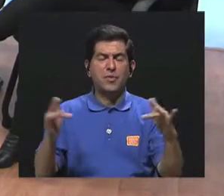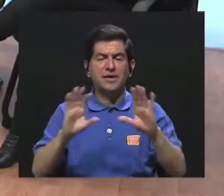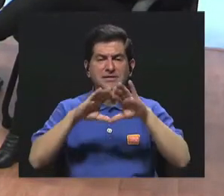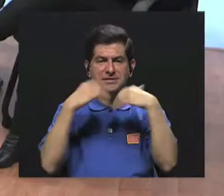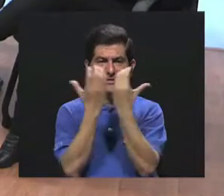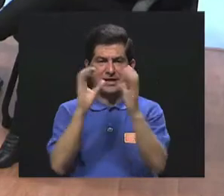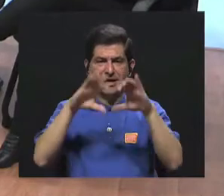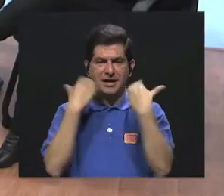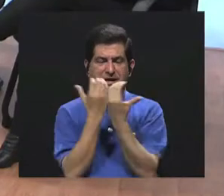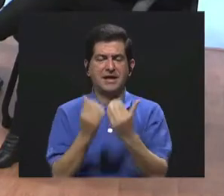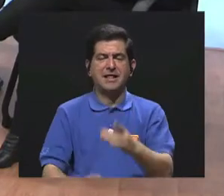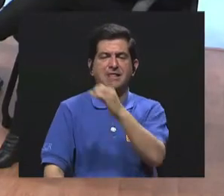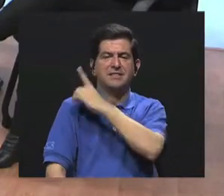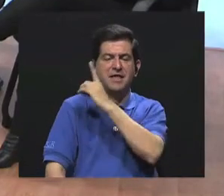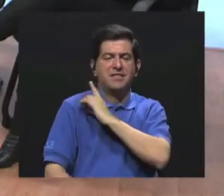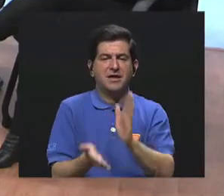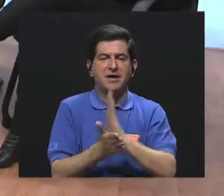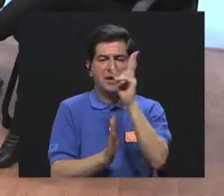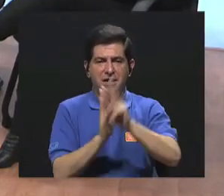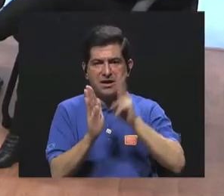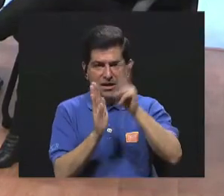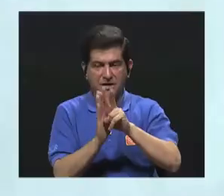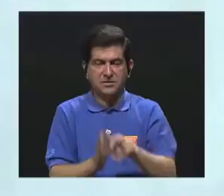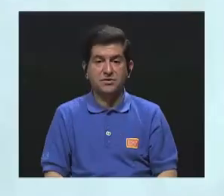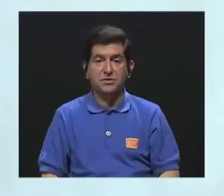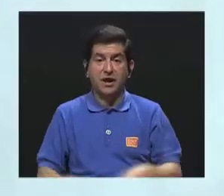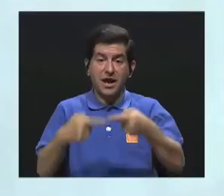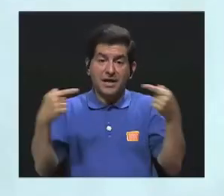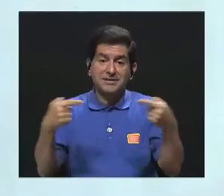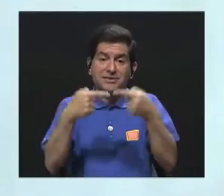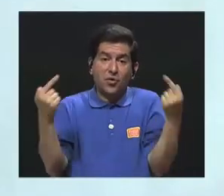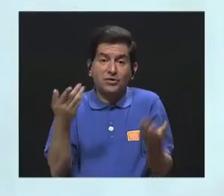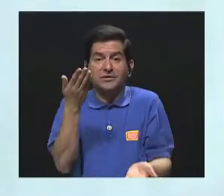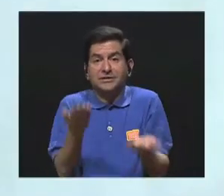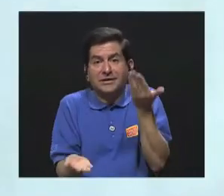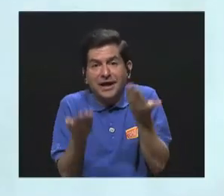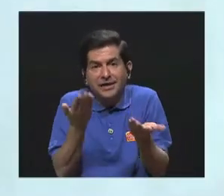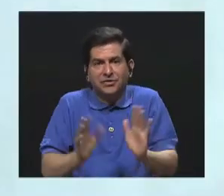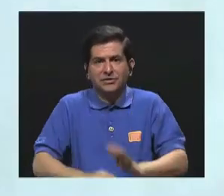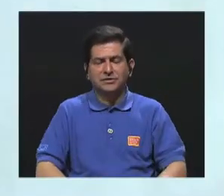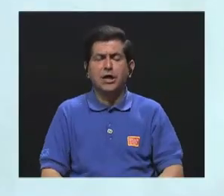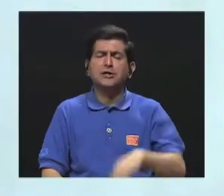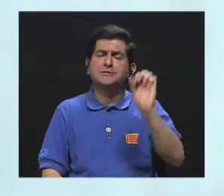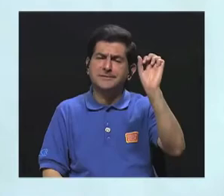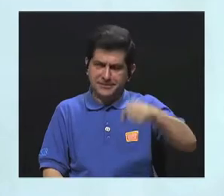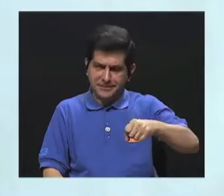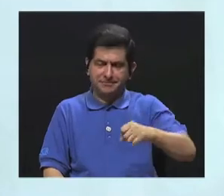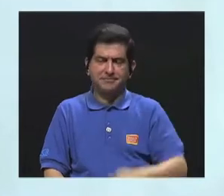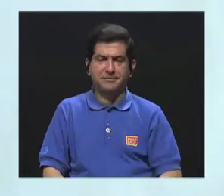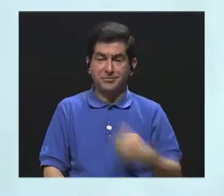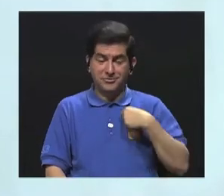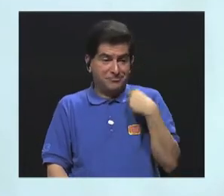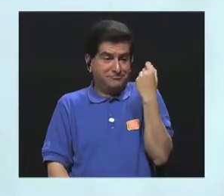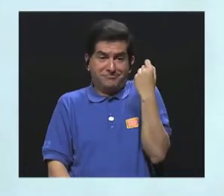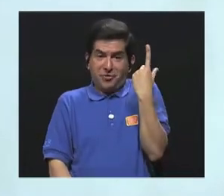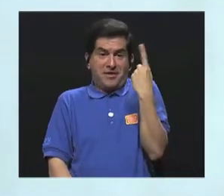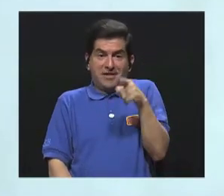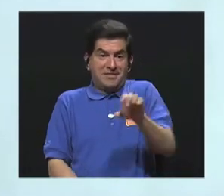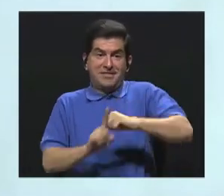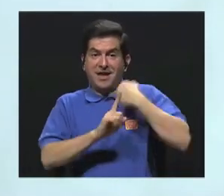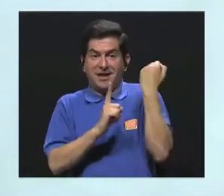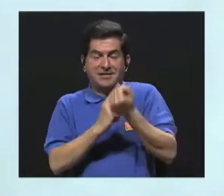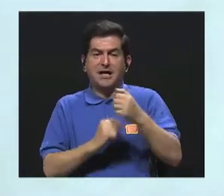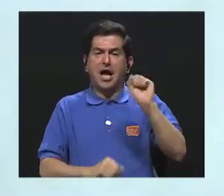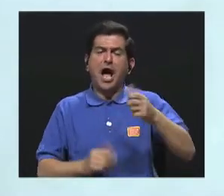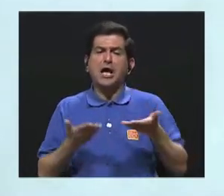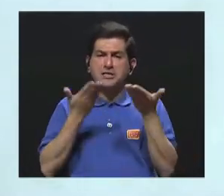de, por lo menos, de dirección de documental. Sí, porque es una contradicción, de alguna manera. Es una contradicción. Sí, digamos, sí. porque no entendí sí, eso y